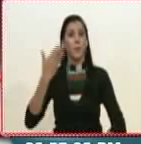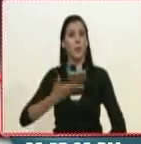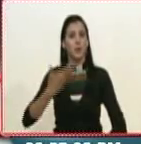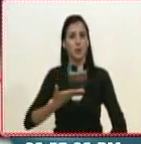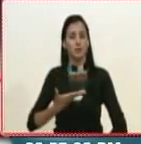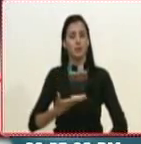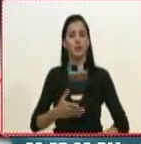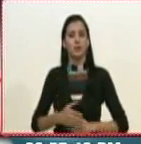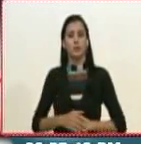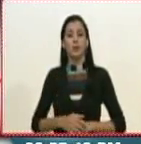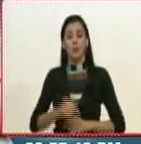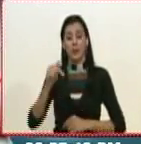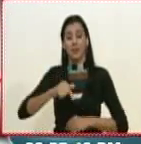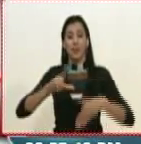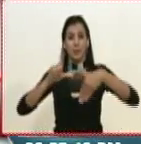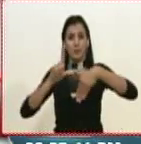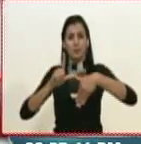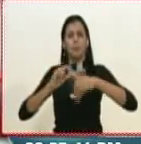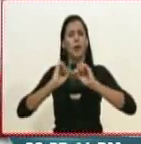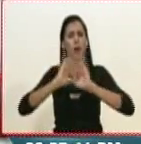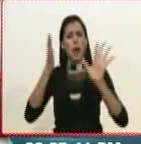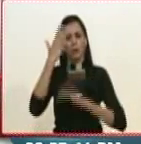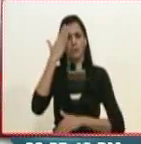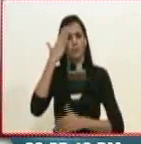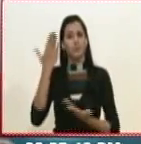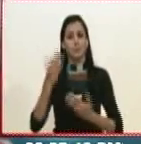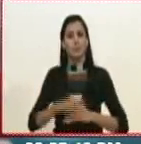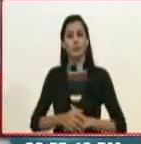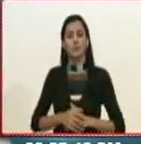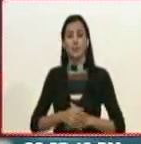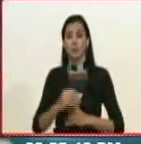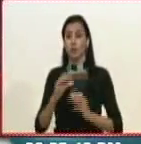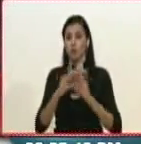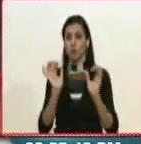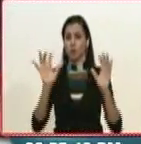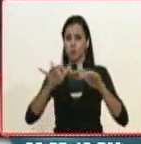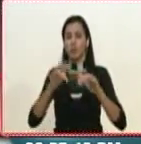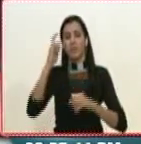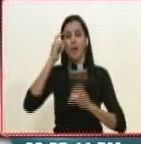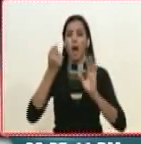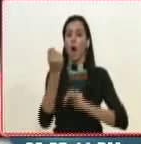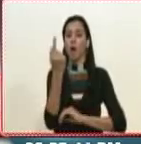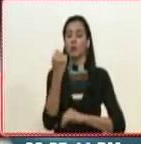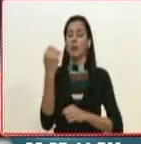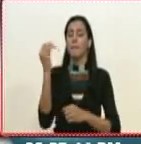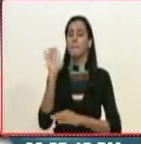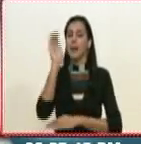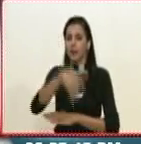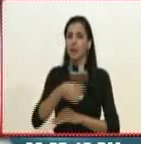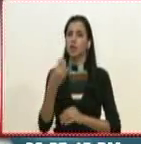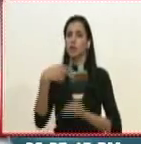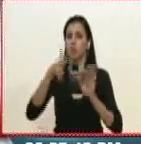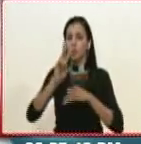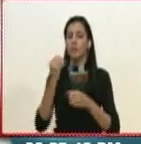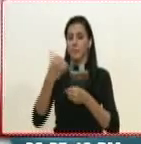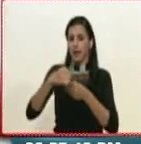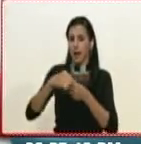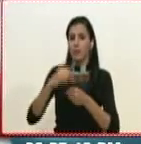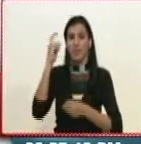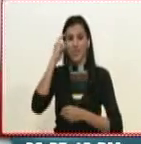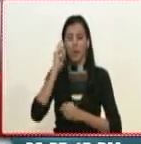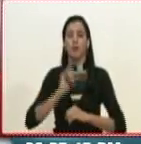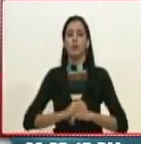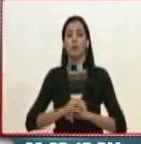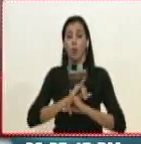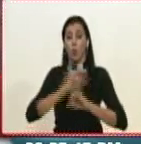para el resto de Latinoamérica, y lo tenemos muy claro en ese sentido. Los artistas se presentarán el día 11 en Maracay, el 12 en Maracaibo, y cerrarán su gira